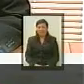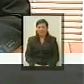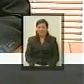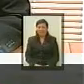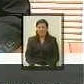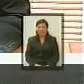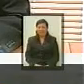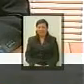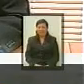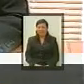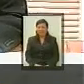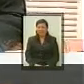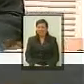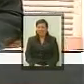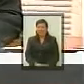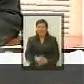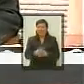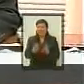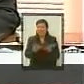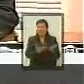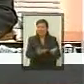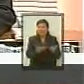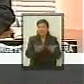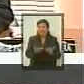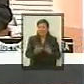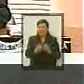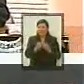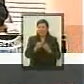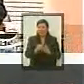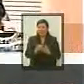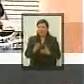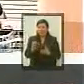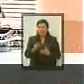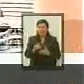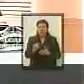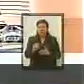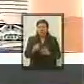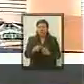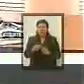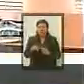palabra damos la bienvenida al colega Washington